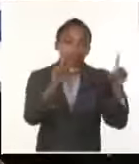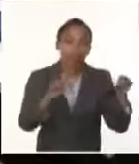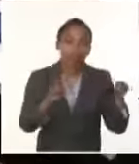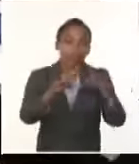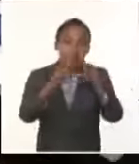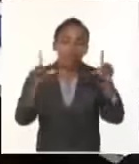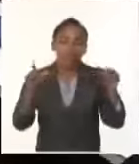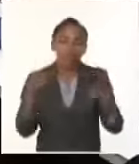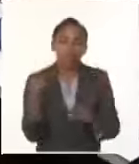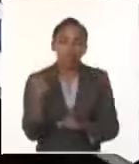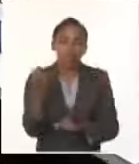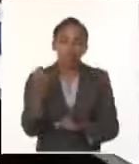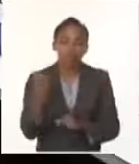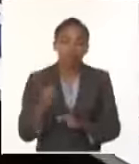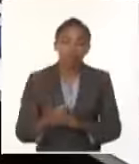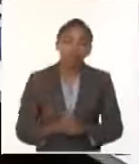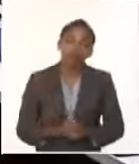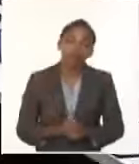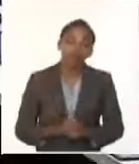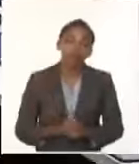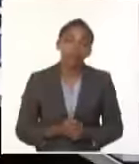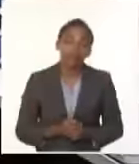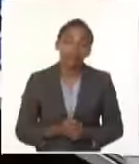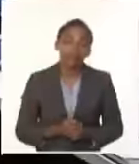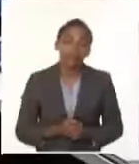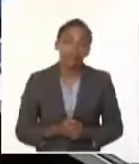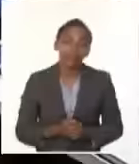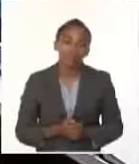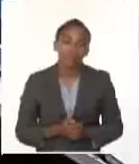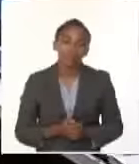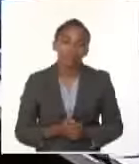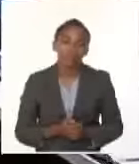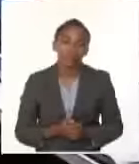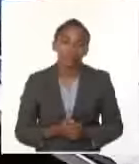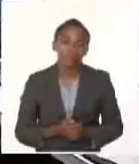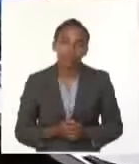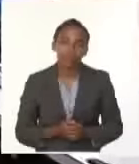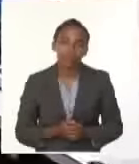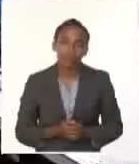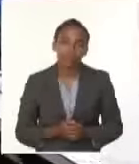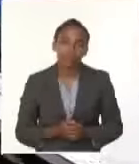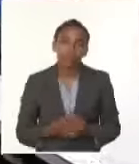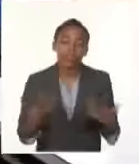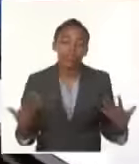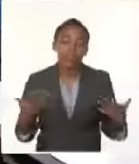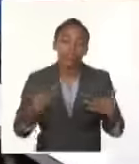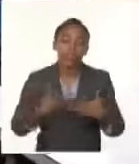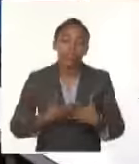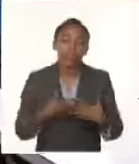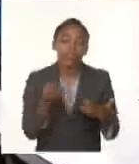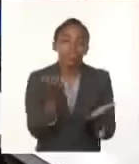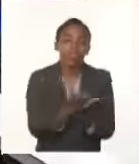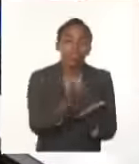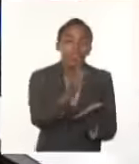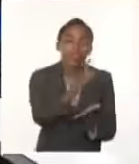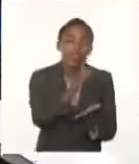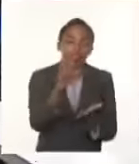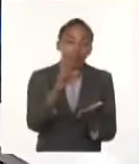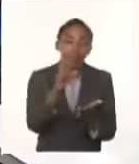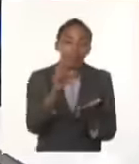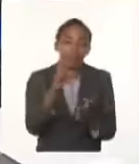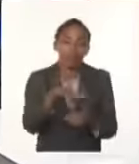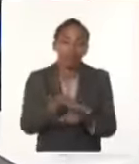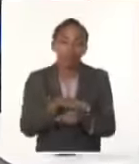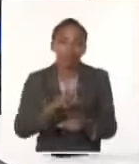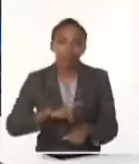el vive el momento y darle mínimo crédito al futuro. La relación entre escuela y descolonización cultural